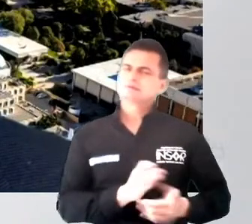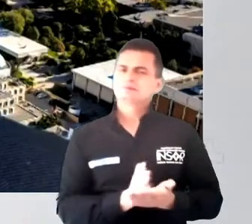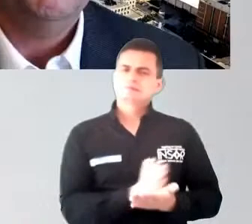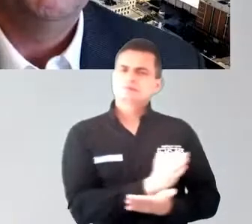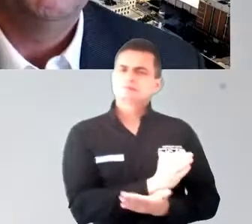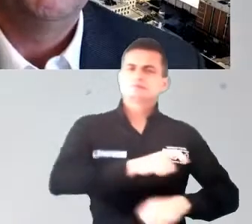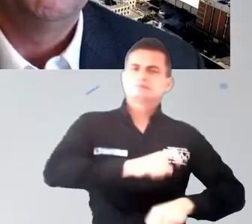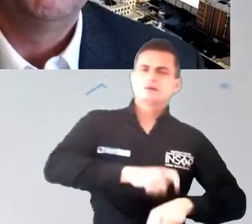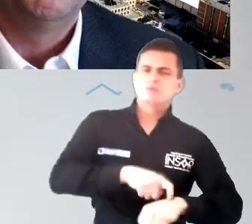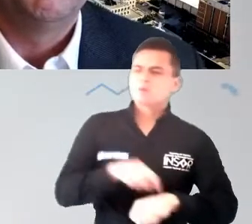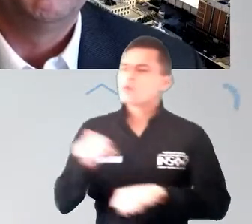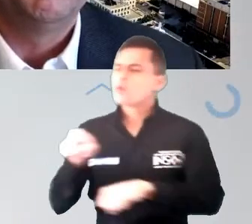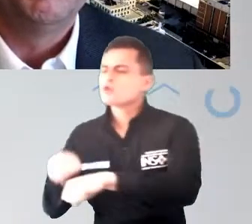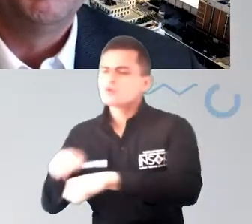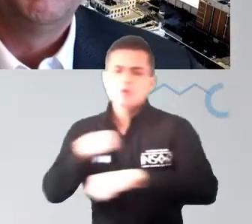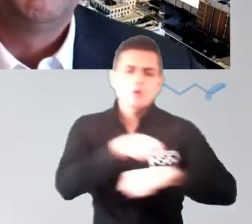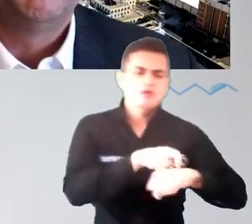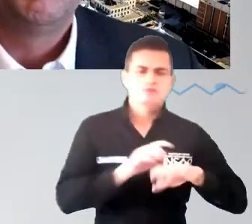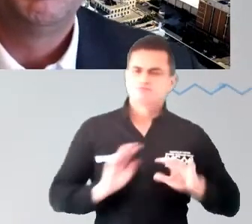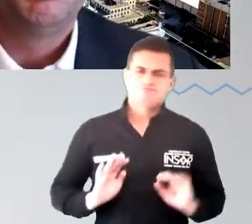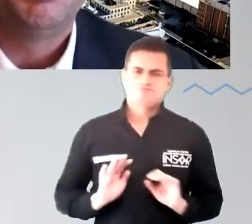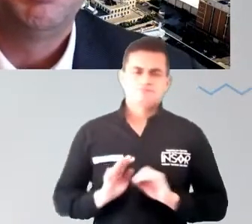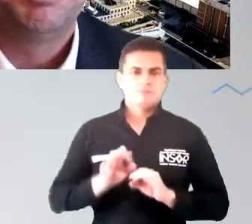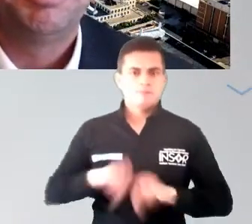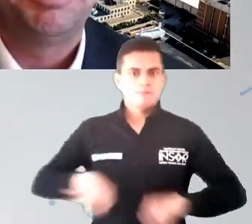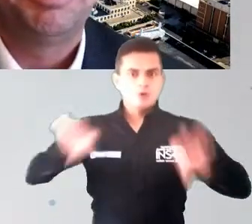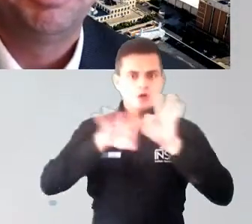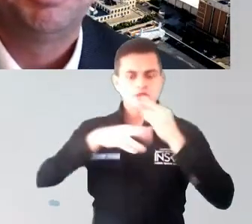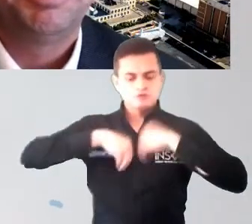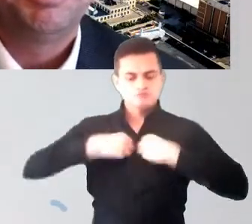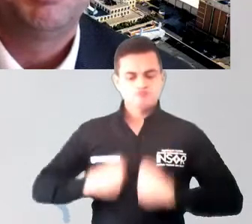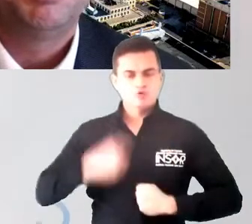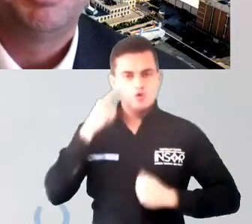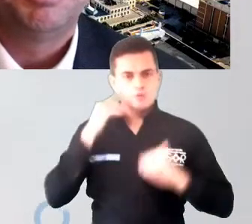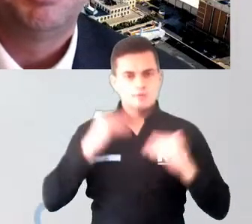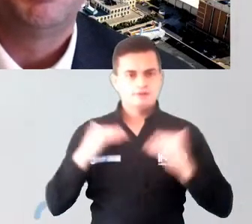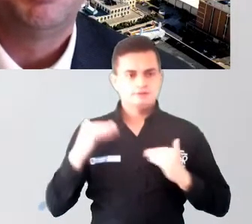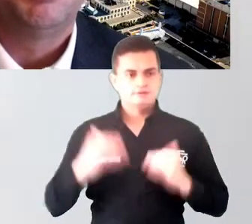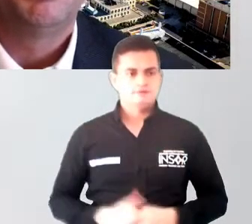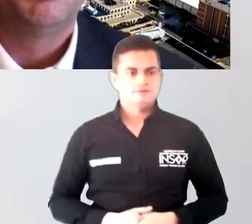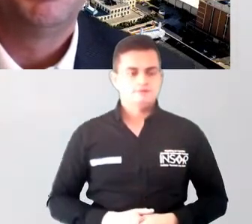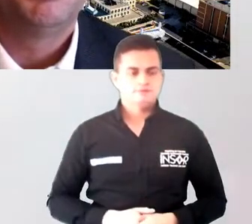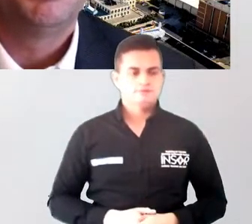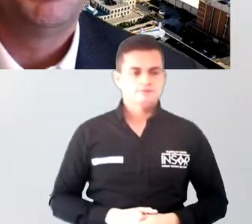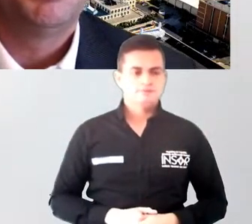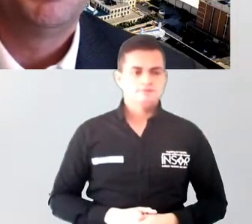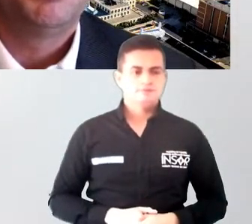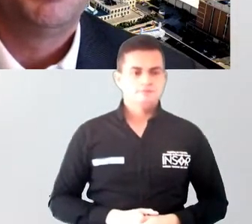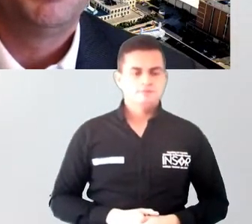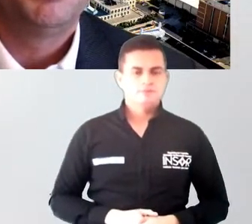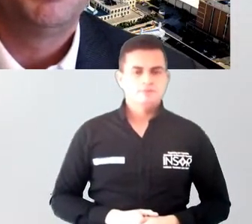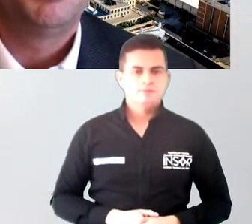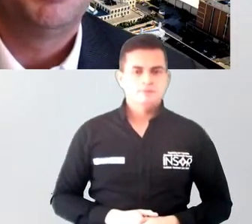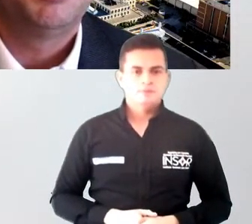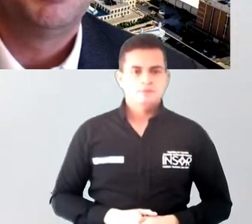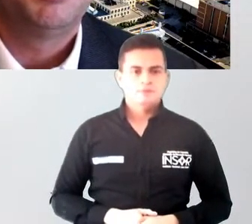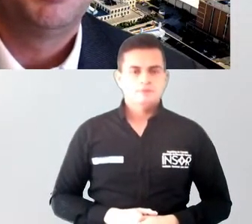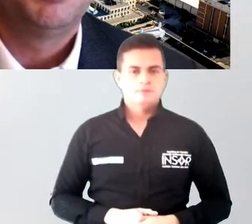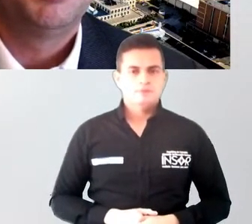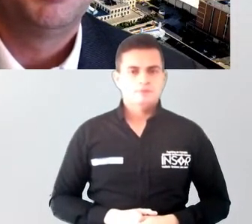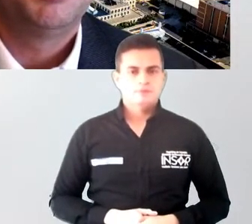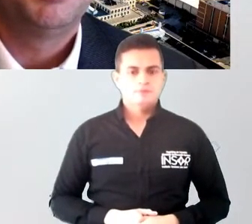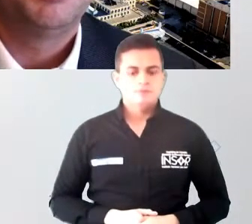pasando en una clase. Yo creo que ese es un mensaje muy importante. En Colombia tiene